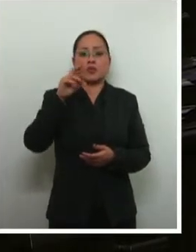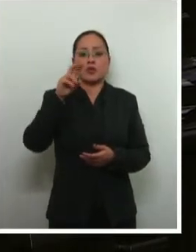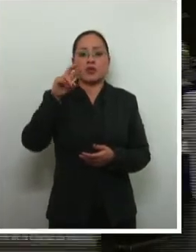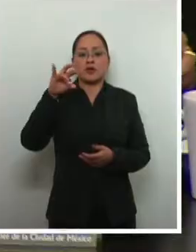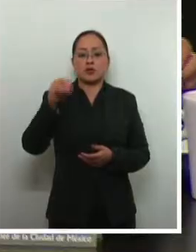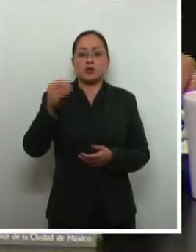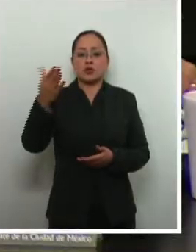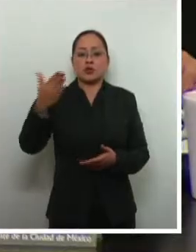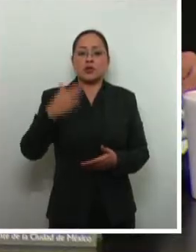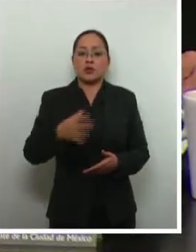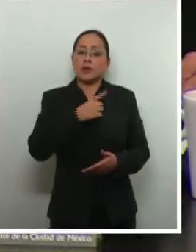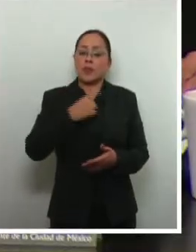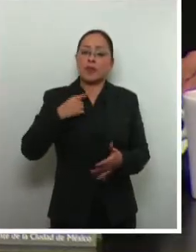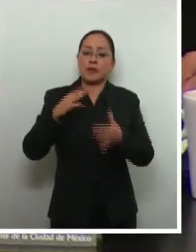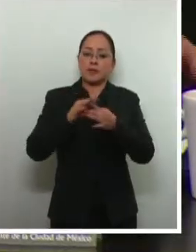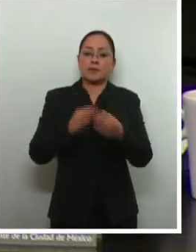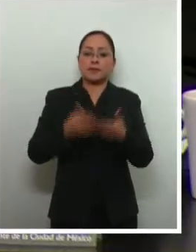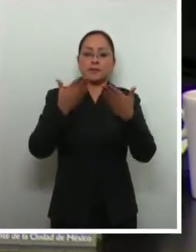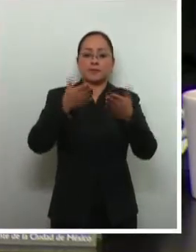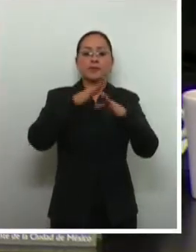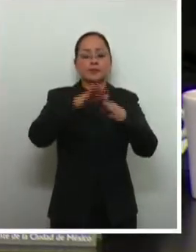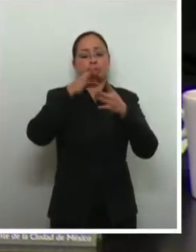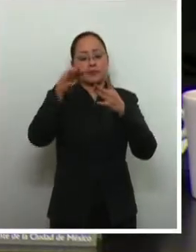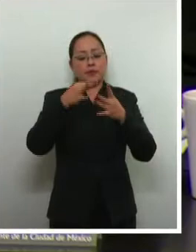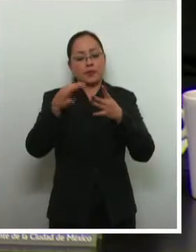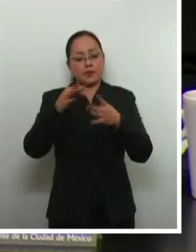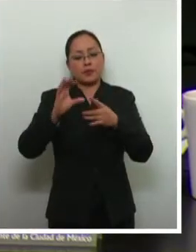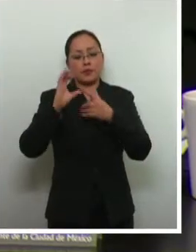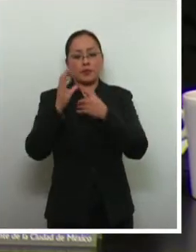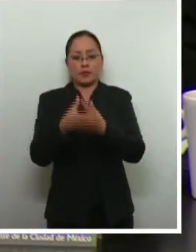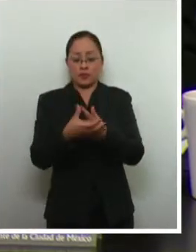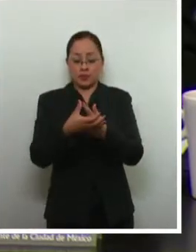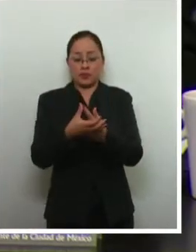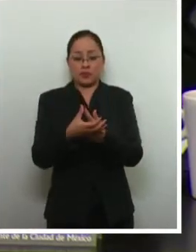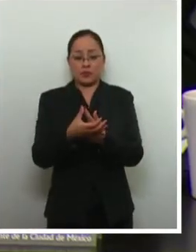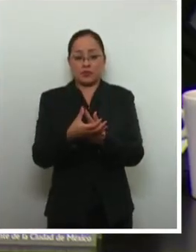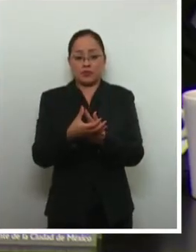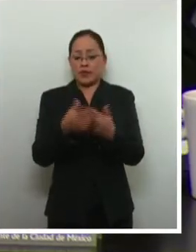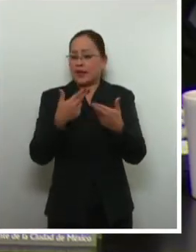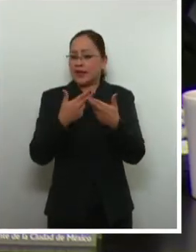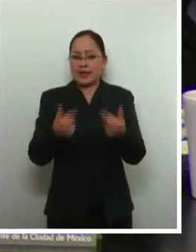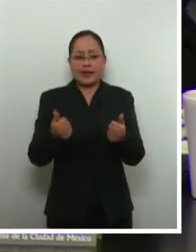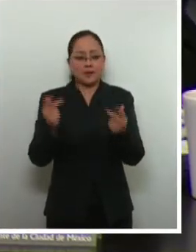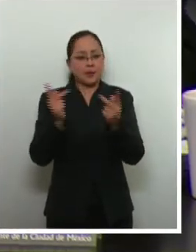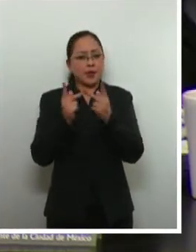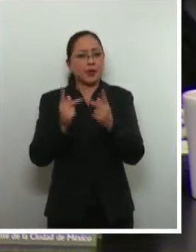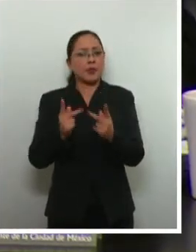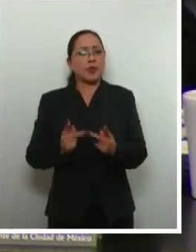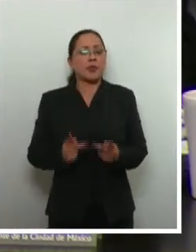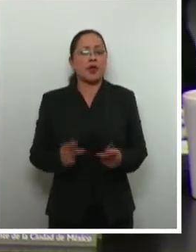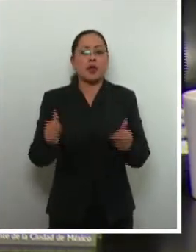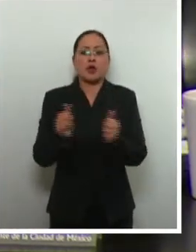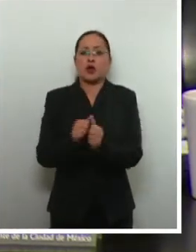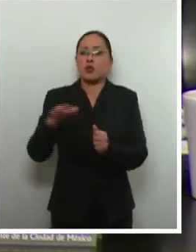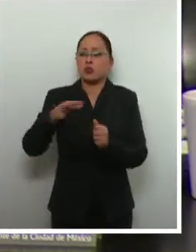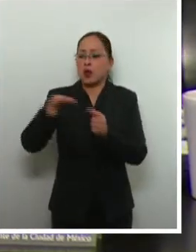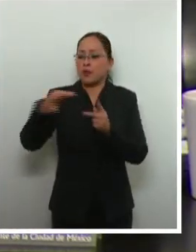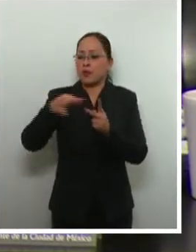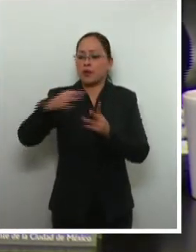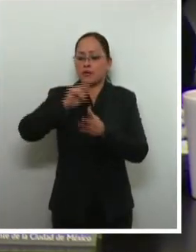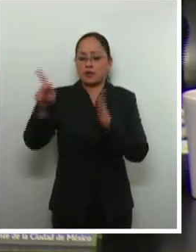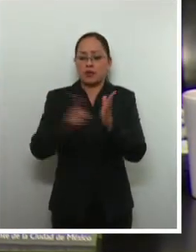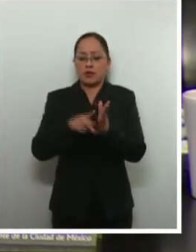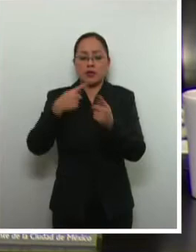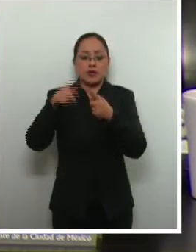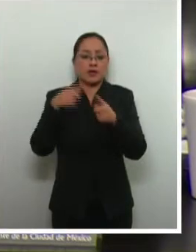las reservas presentadas por la comisión, ninguna coincide con las reservas que